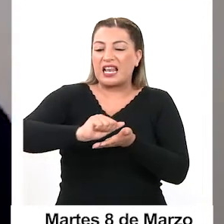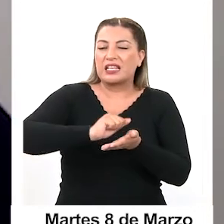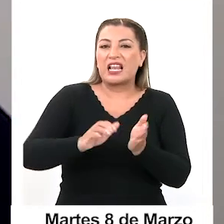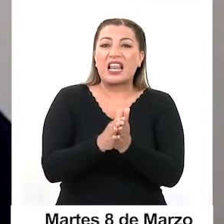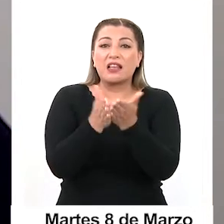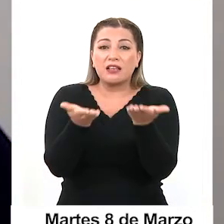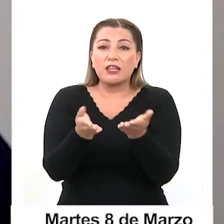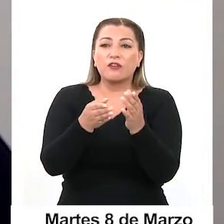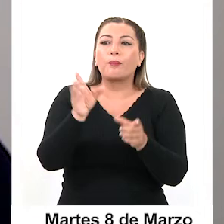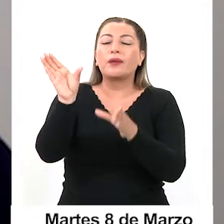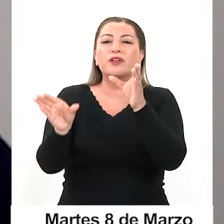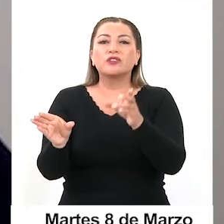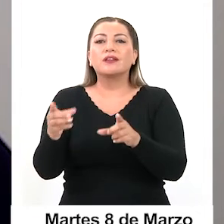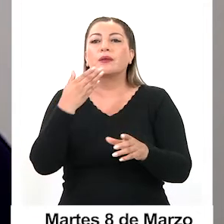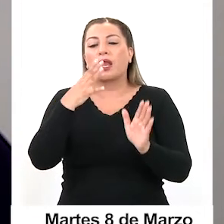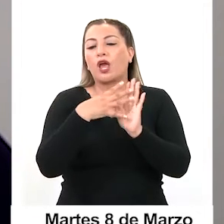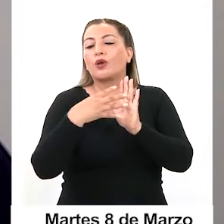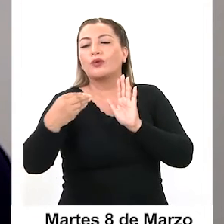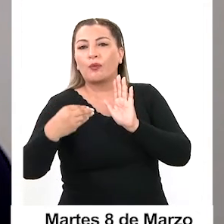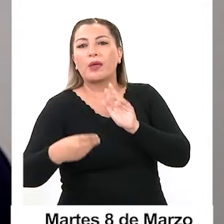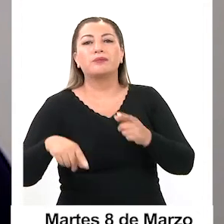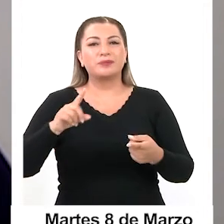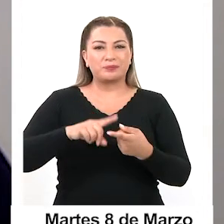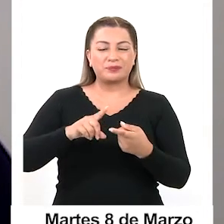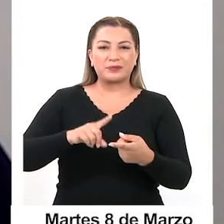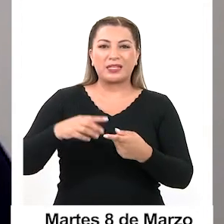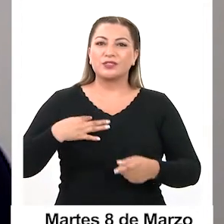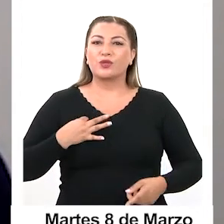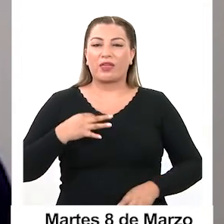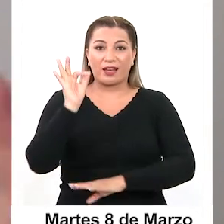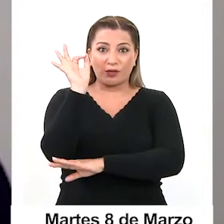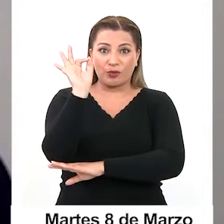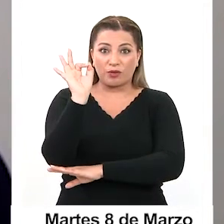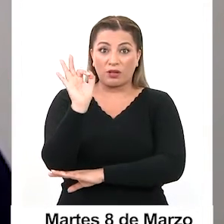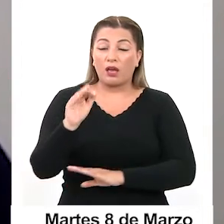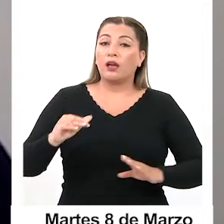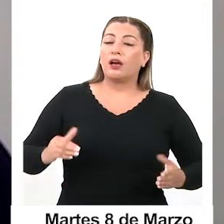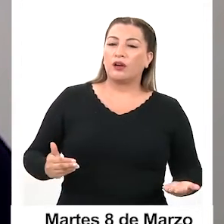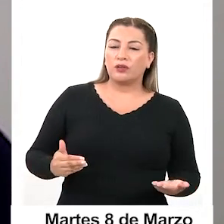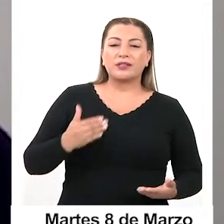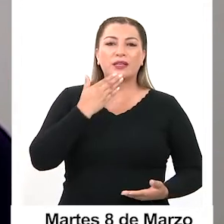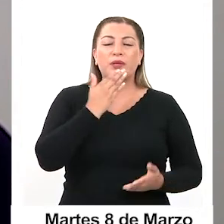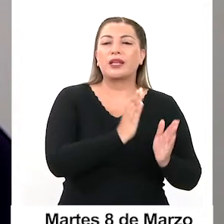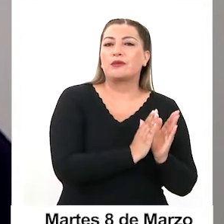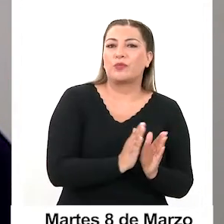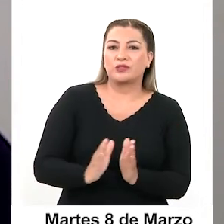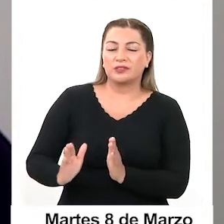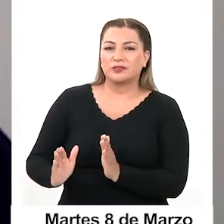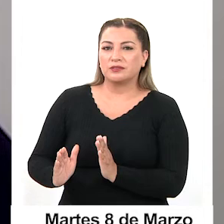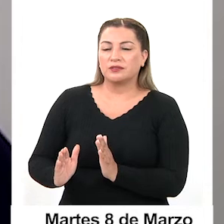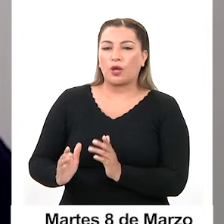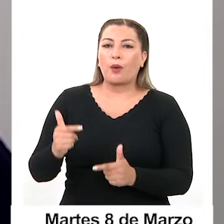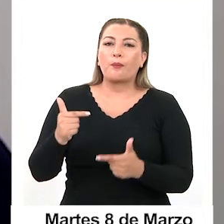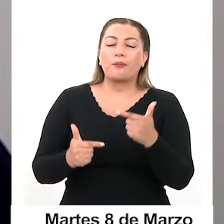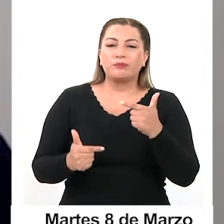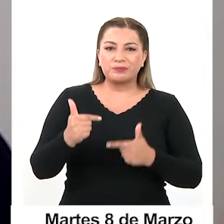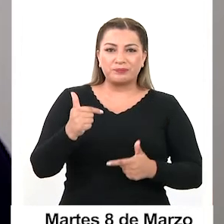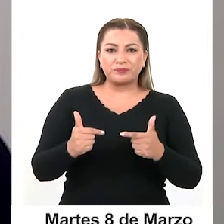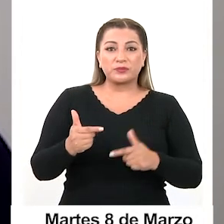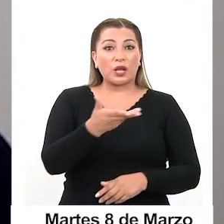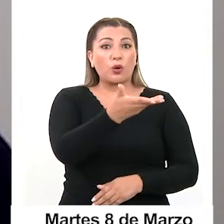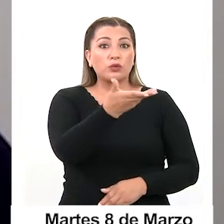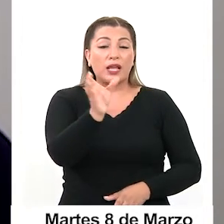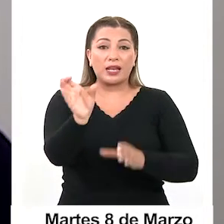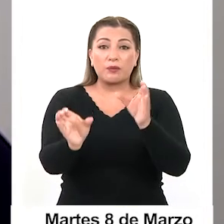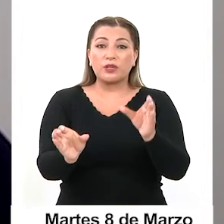que muchos otros puedan aplicar también en sus instancias de participación ciudadana. Y por el momento, acompañando el proceso político, queremos invitar a